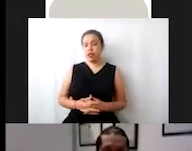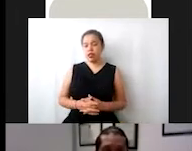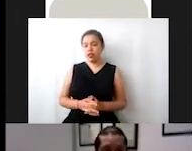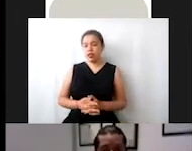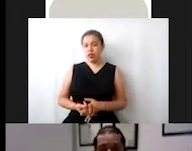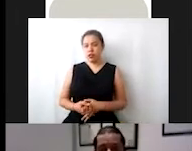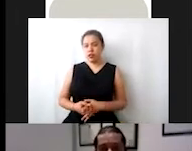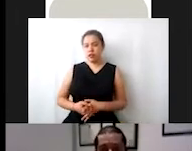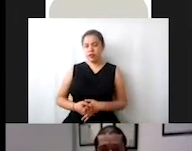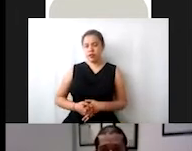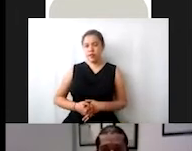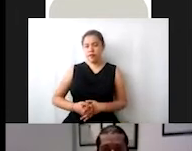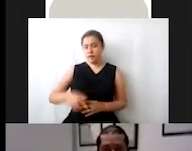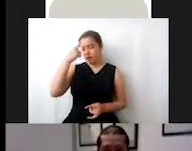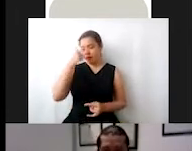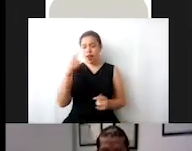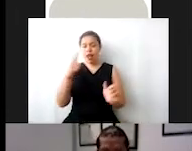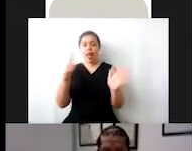para evitar un fraude a la ley, es decir,